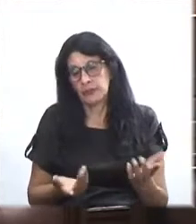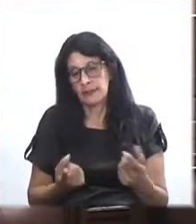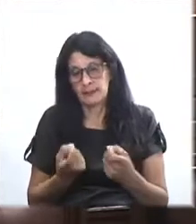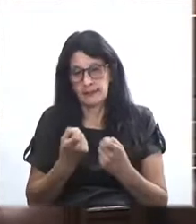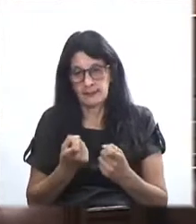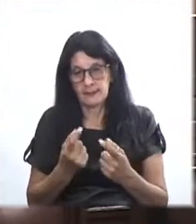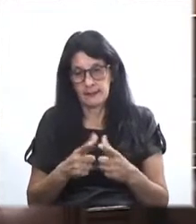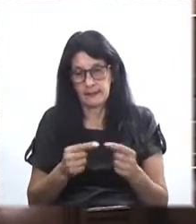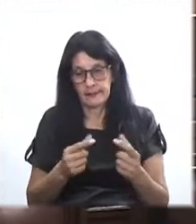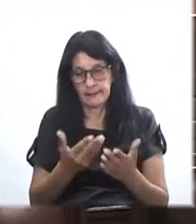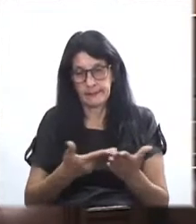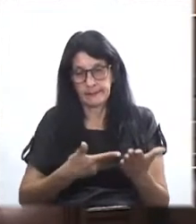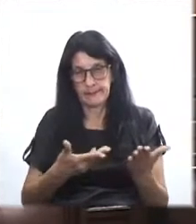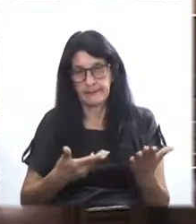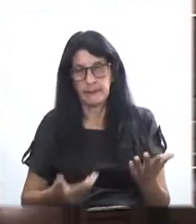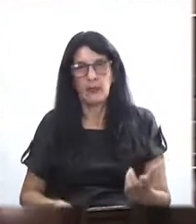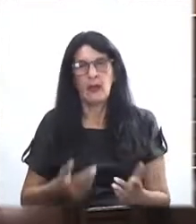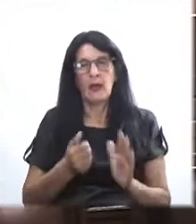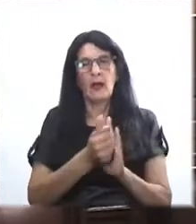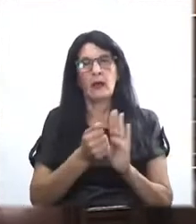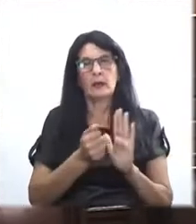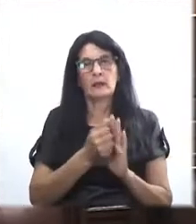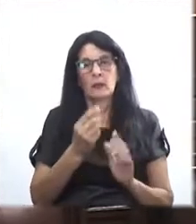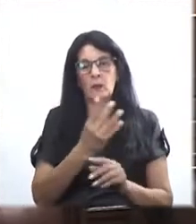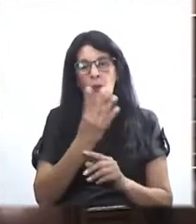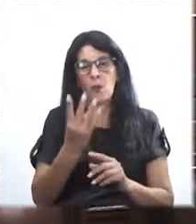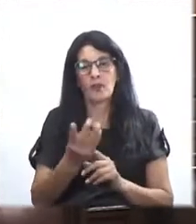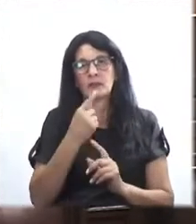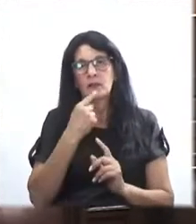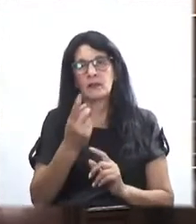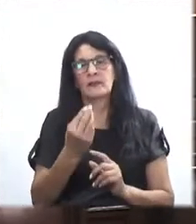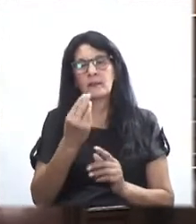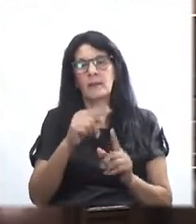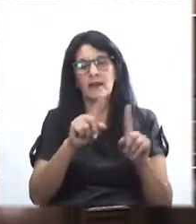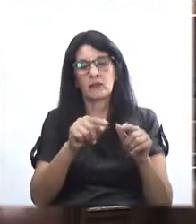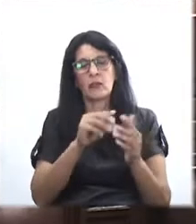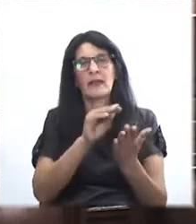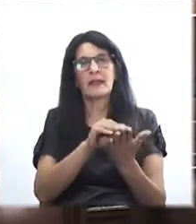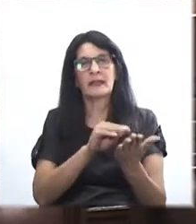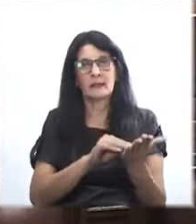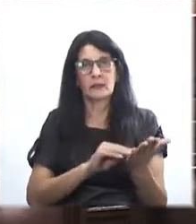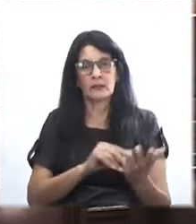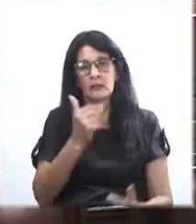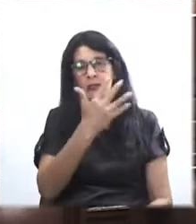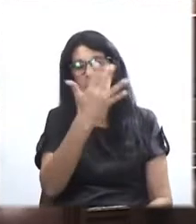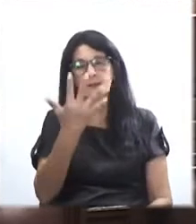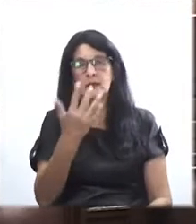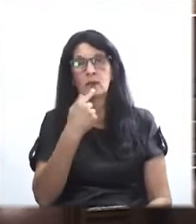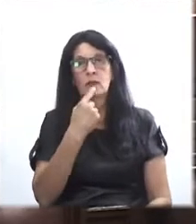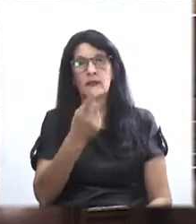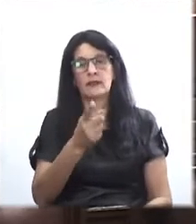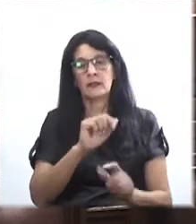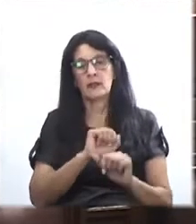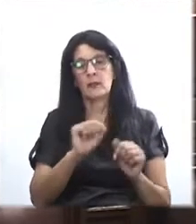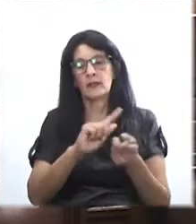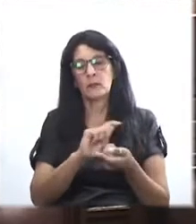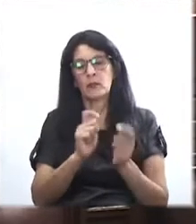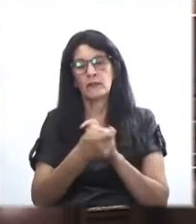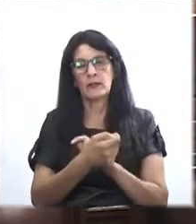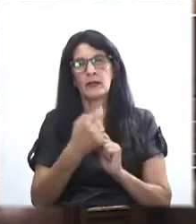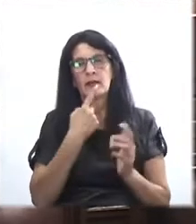El artículo 4 da un plazo para la inscripción. El artículo 5 dice que cualquier modificación de los